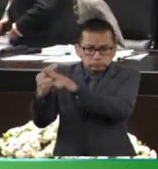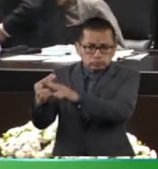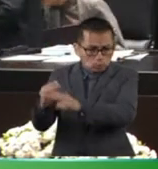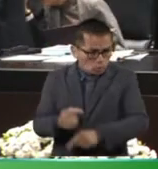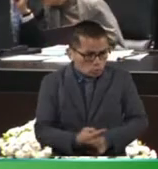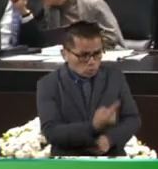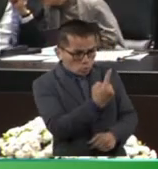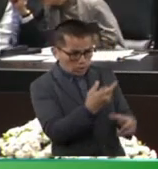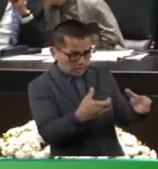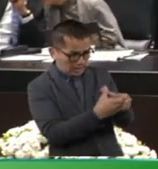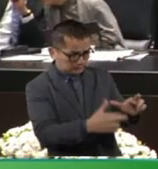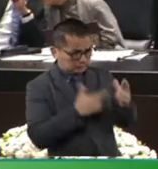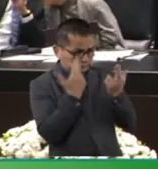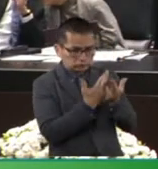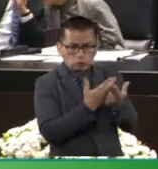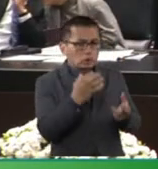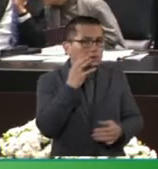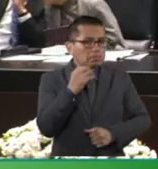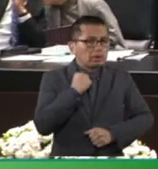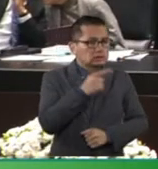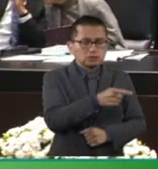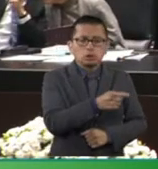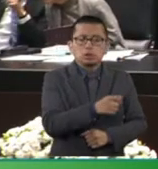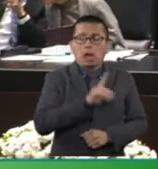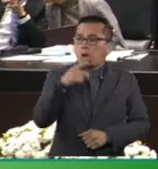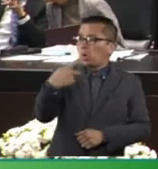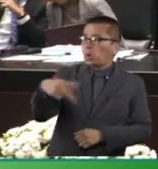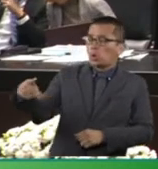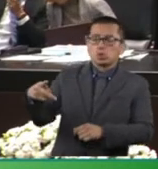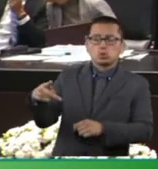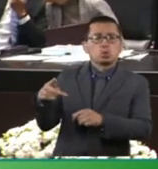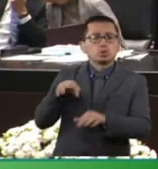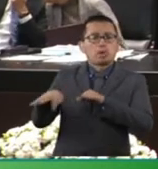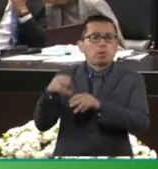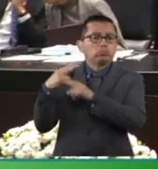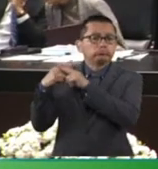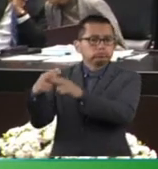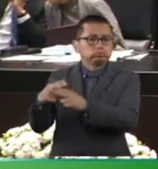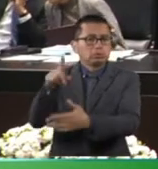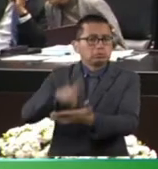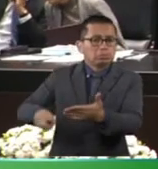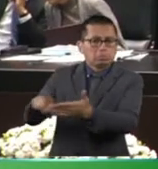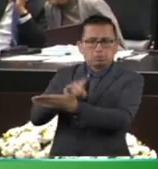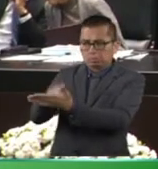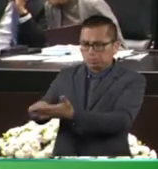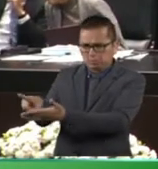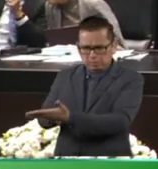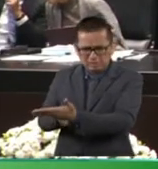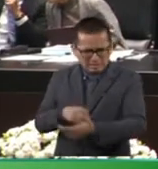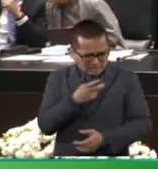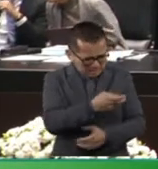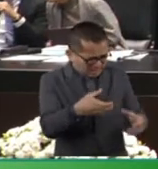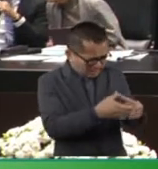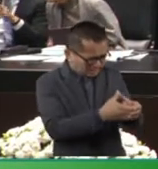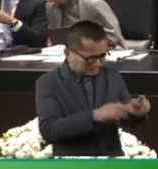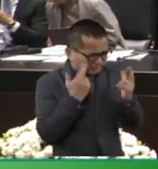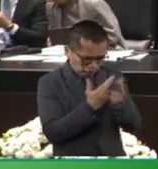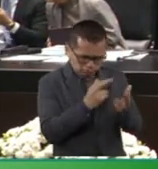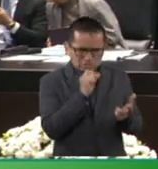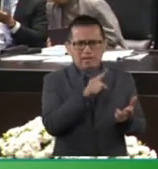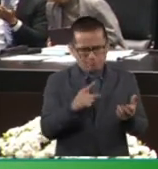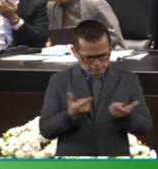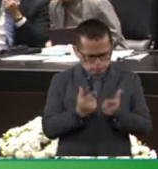sesión a la que por cierto acudieron senadores del Pri para asegurar que hubiera quórum con pelotitas y